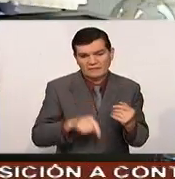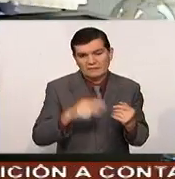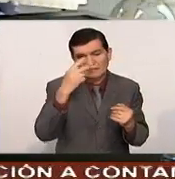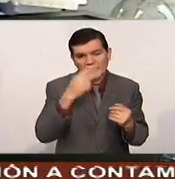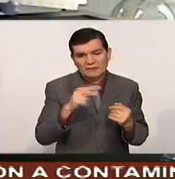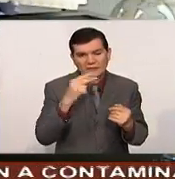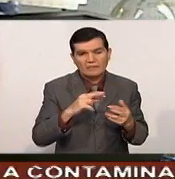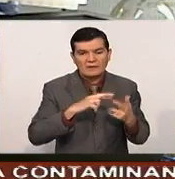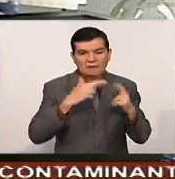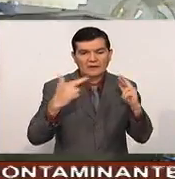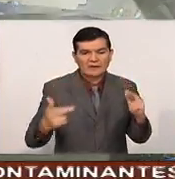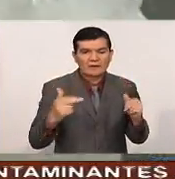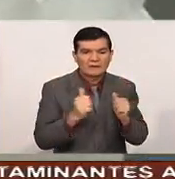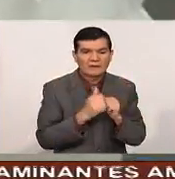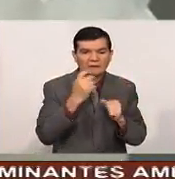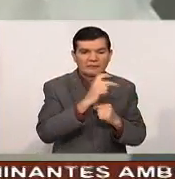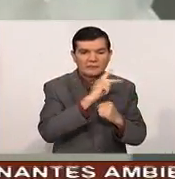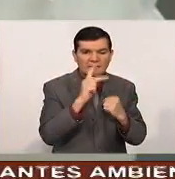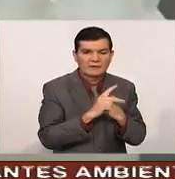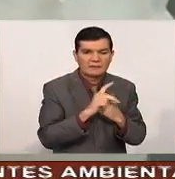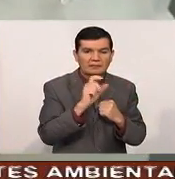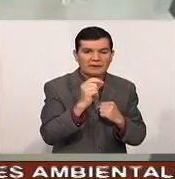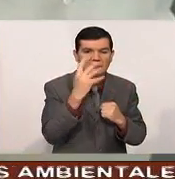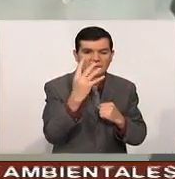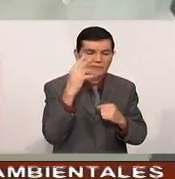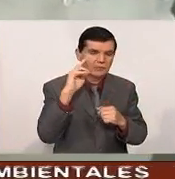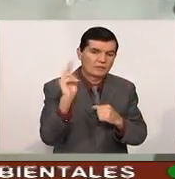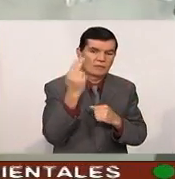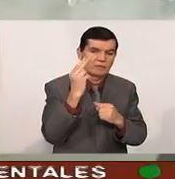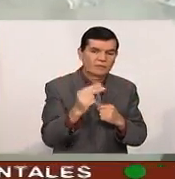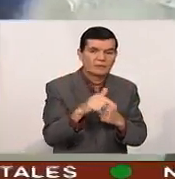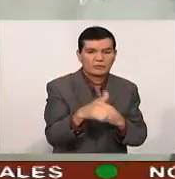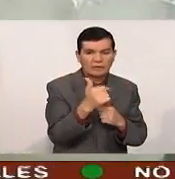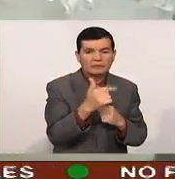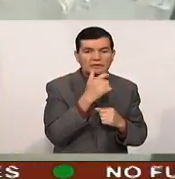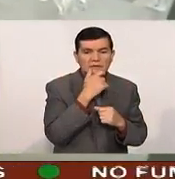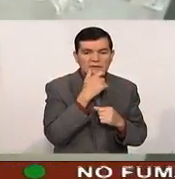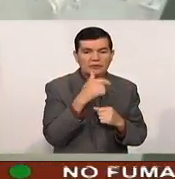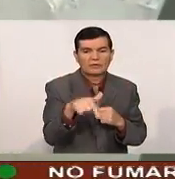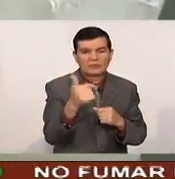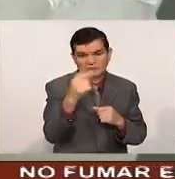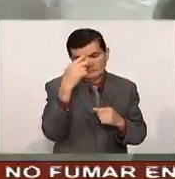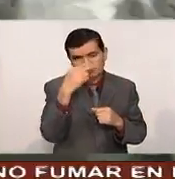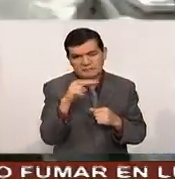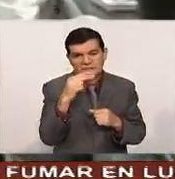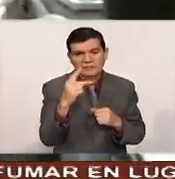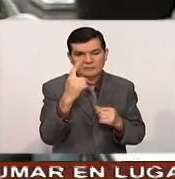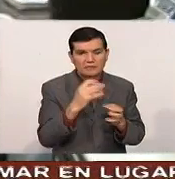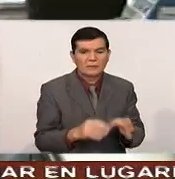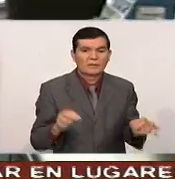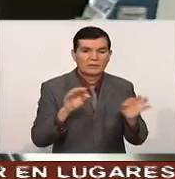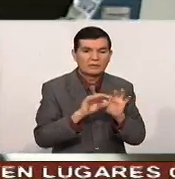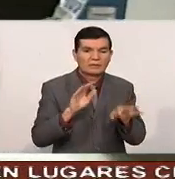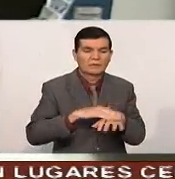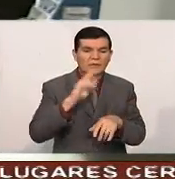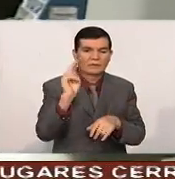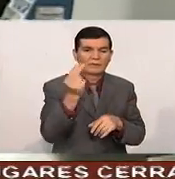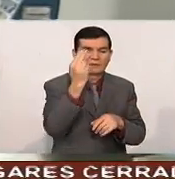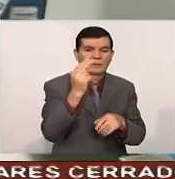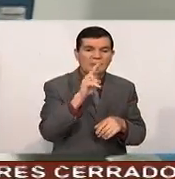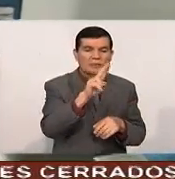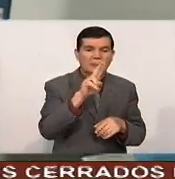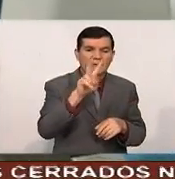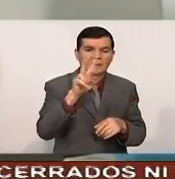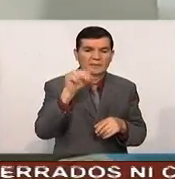en sus relaciones con otros países. 24 universidades, 12 británicas, 12 mexicanas, tan importantes como la Universidad Nacional